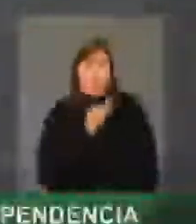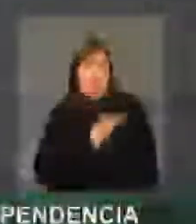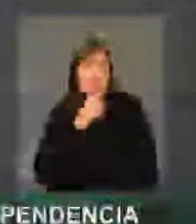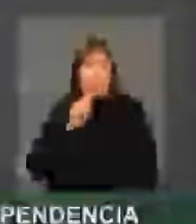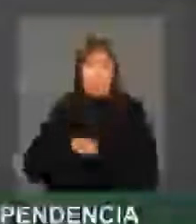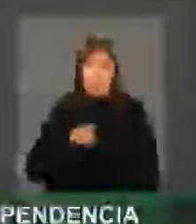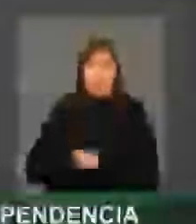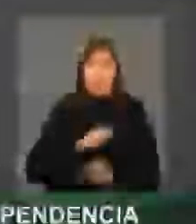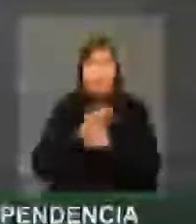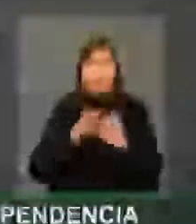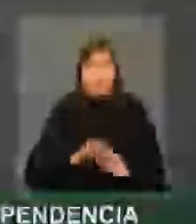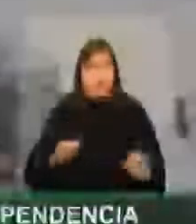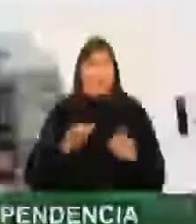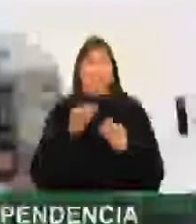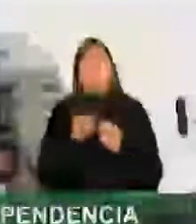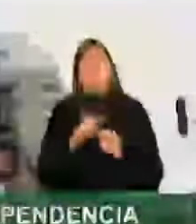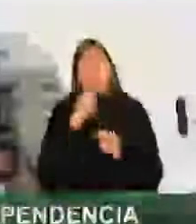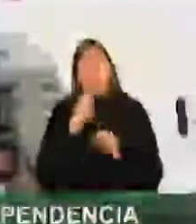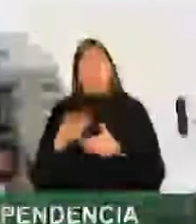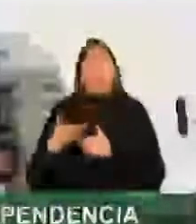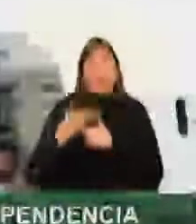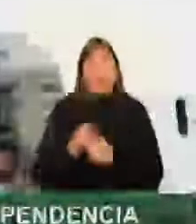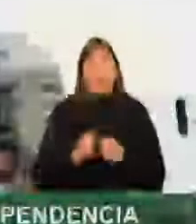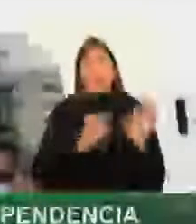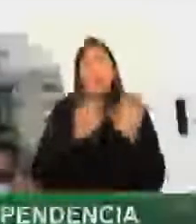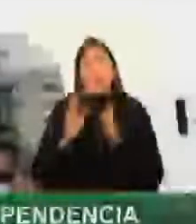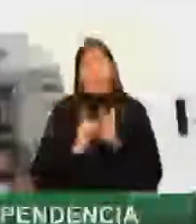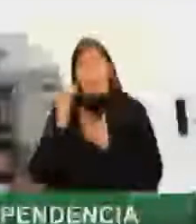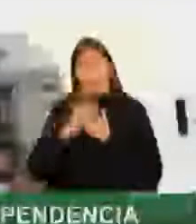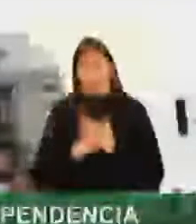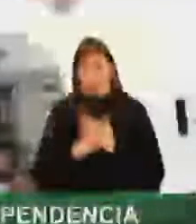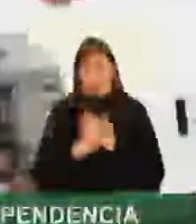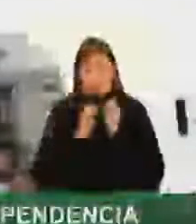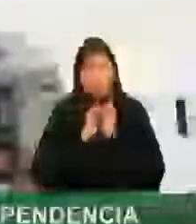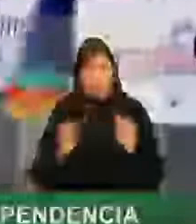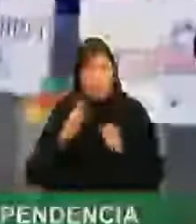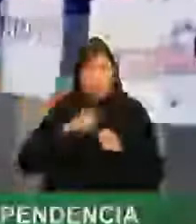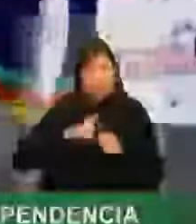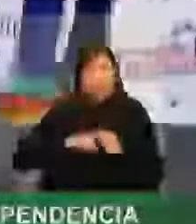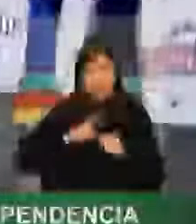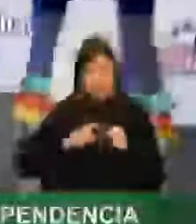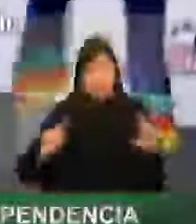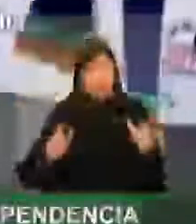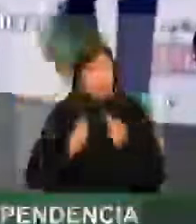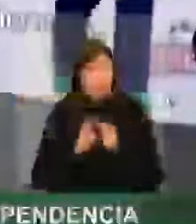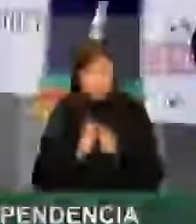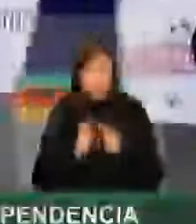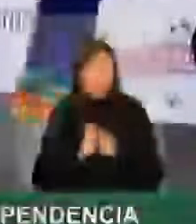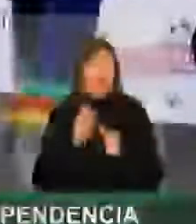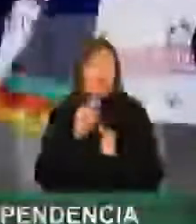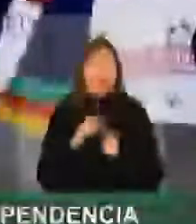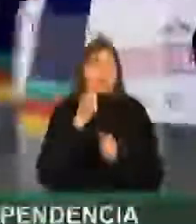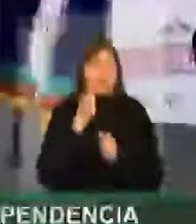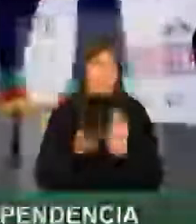justicia, paz, empleo y educación, así como para apoyar 10 proyectos de ley anunciados por los sindicatos. El Comité Nacional del Paro, que es el mayor colectivo